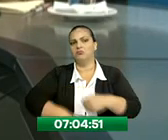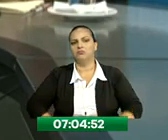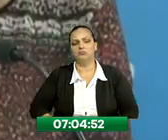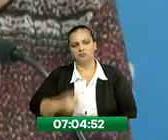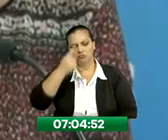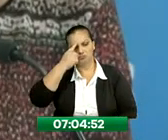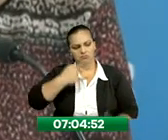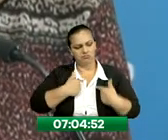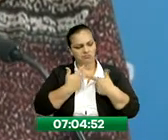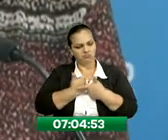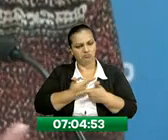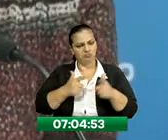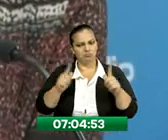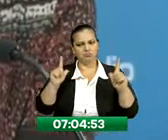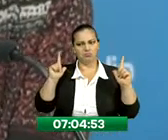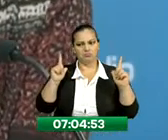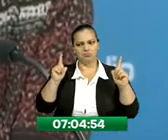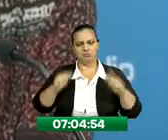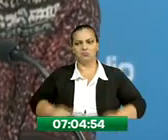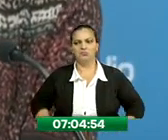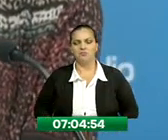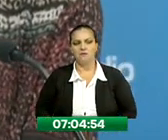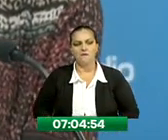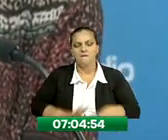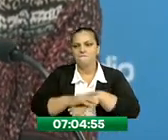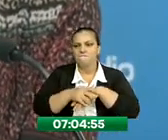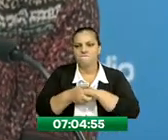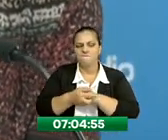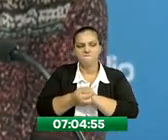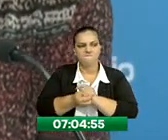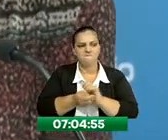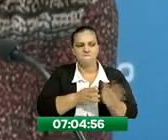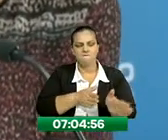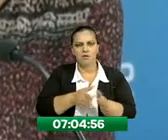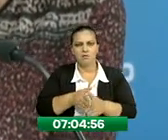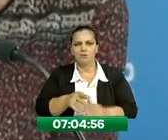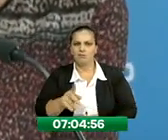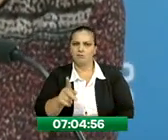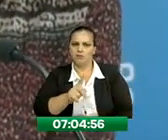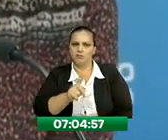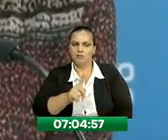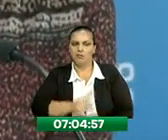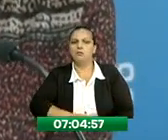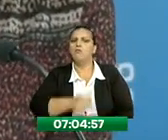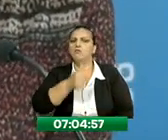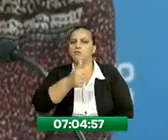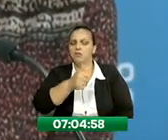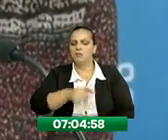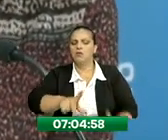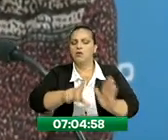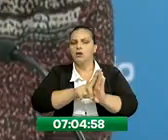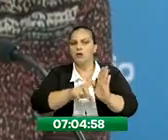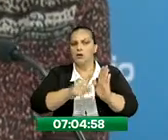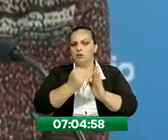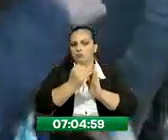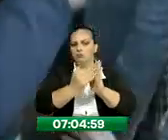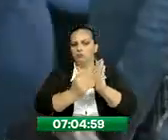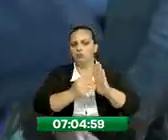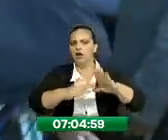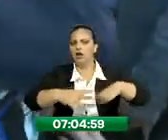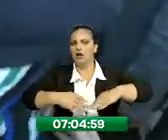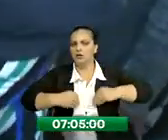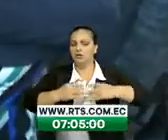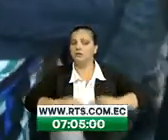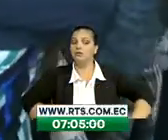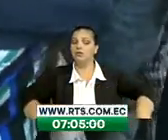esa independencia, no van a convertirse de pronto en cómplices, sino que van a actuar conforme la ley les ordena hacerlo.